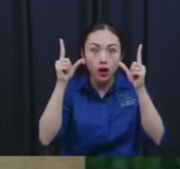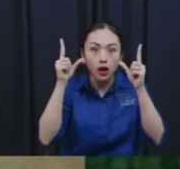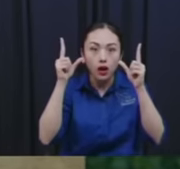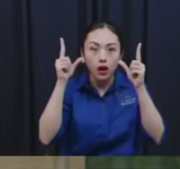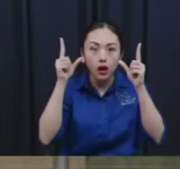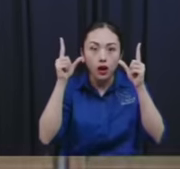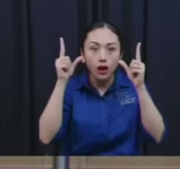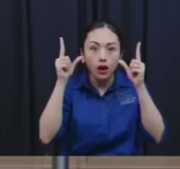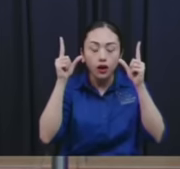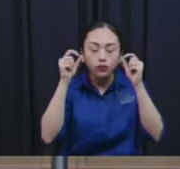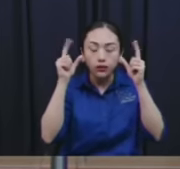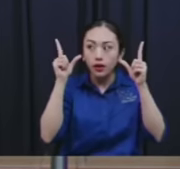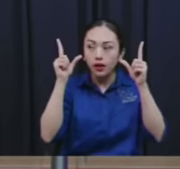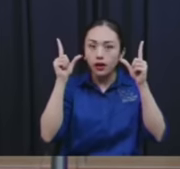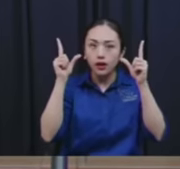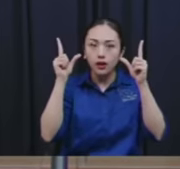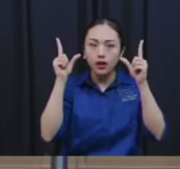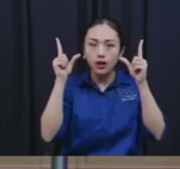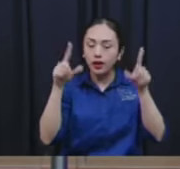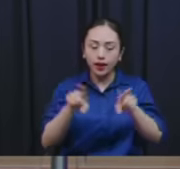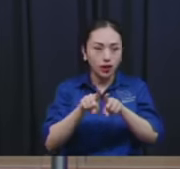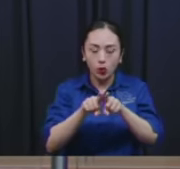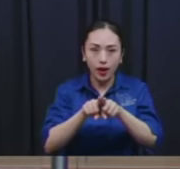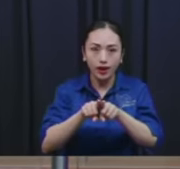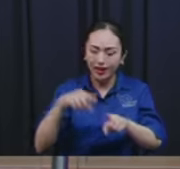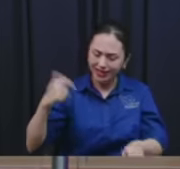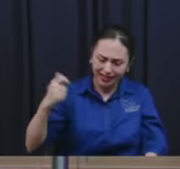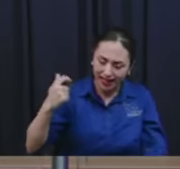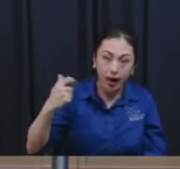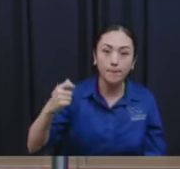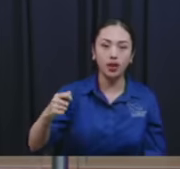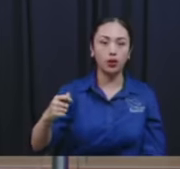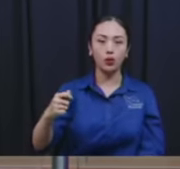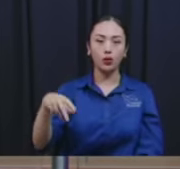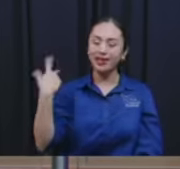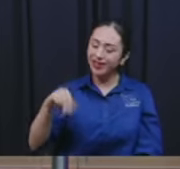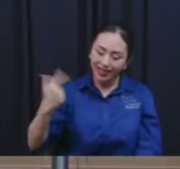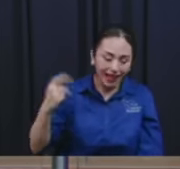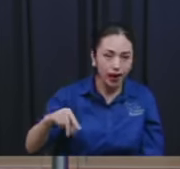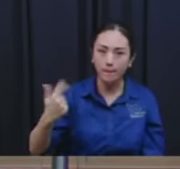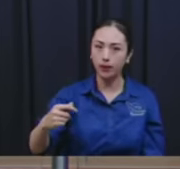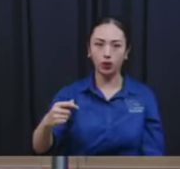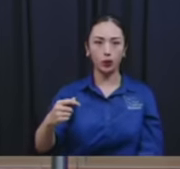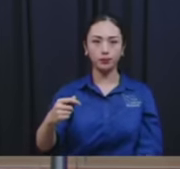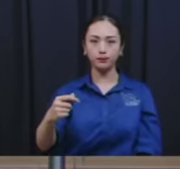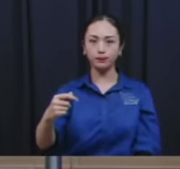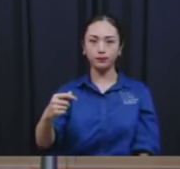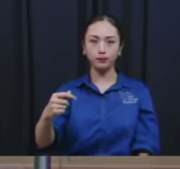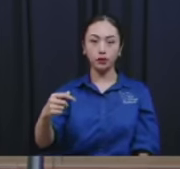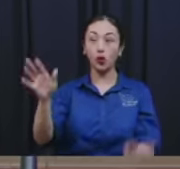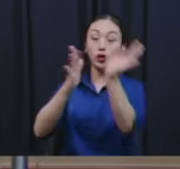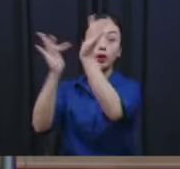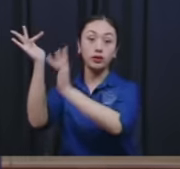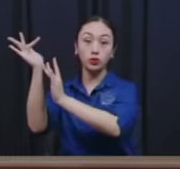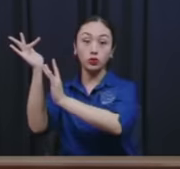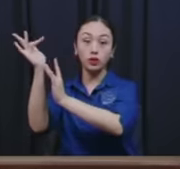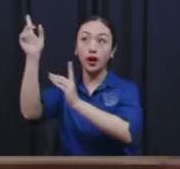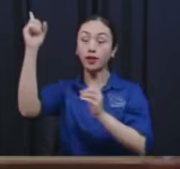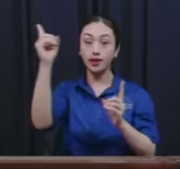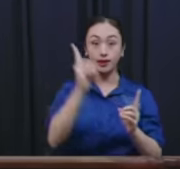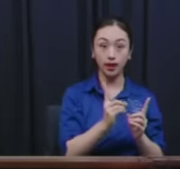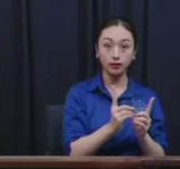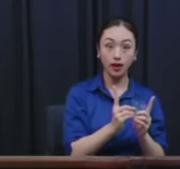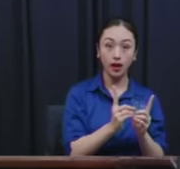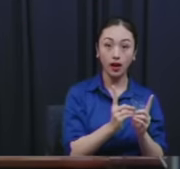sí lo cerró pues no me di cuenta ya vio así va a ser pero así va a ser por favor